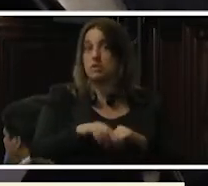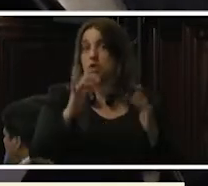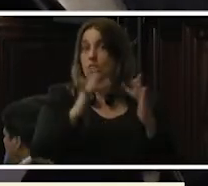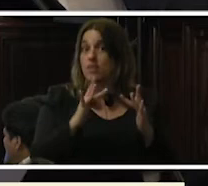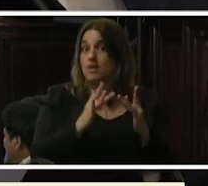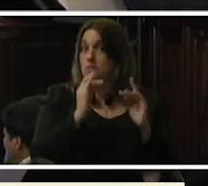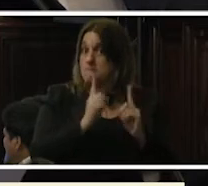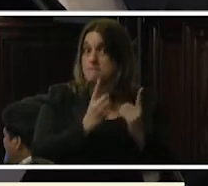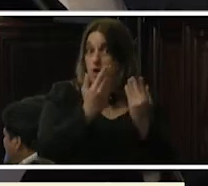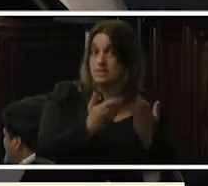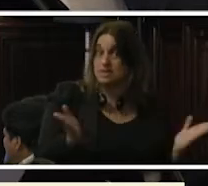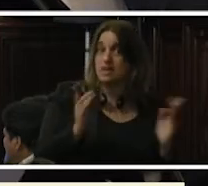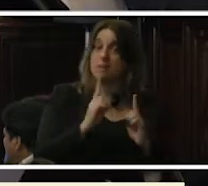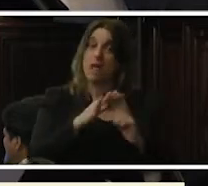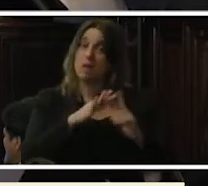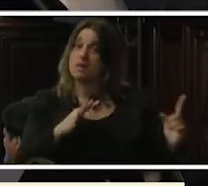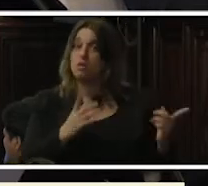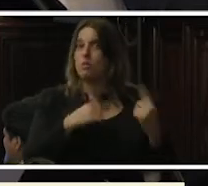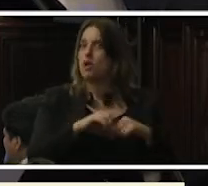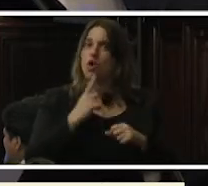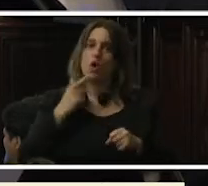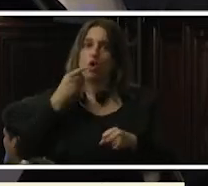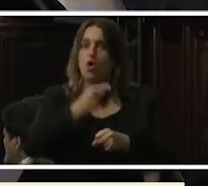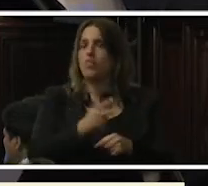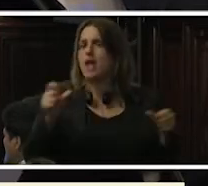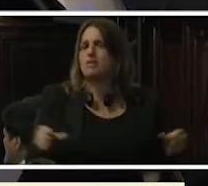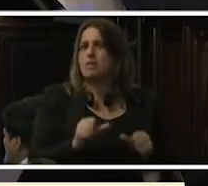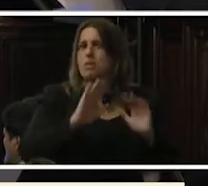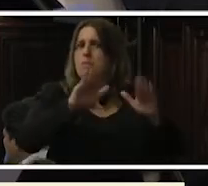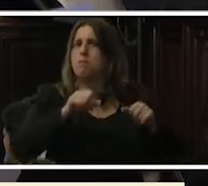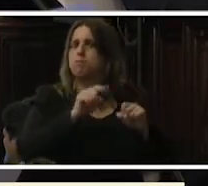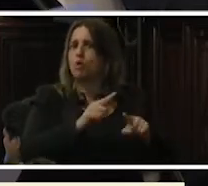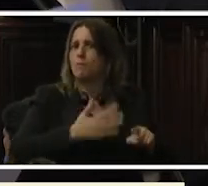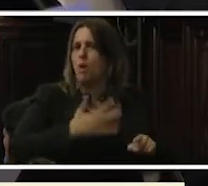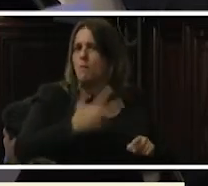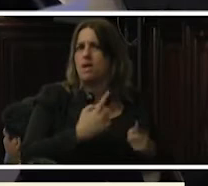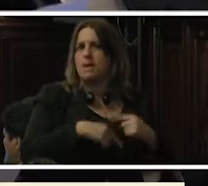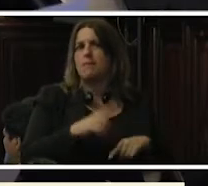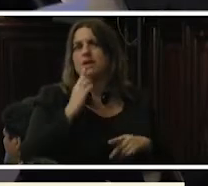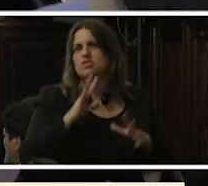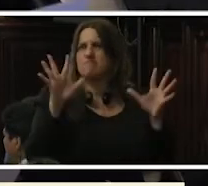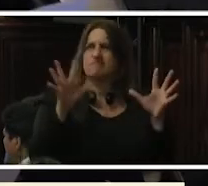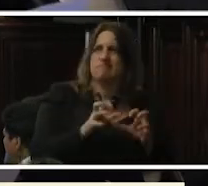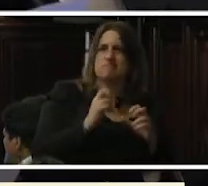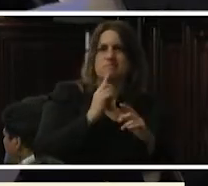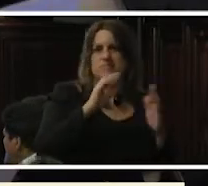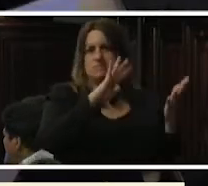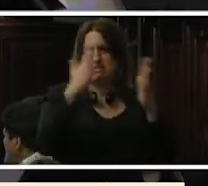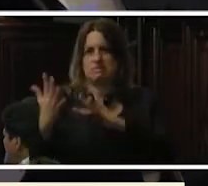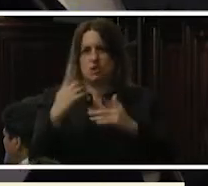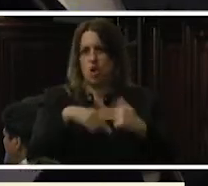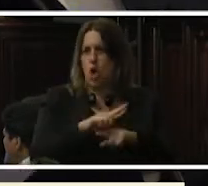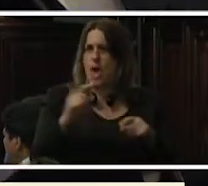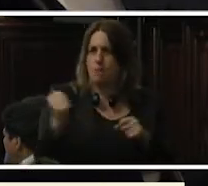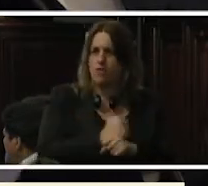inicial, evitando cualquier actividad humana dentro de su patrimonio que implique la deforestación, y no aprobar ninguna